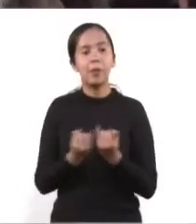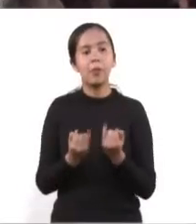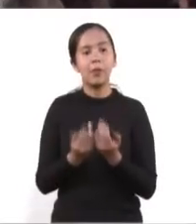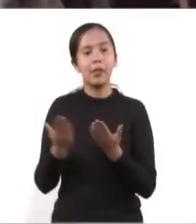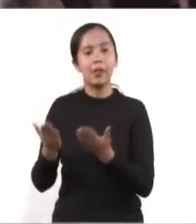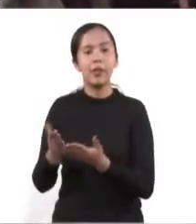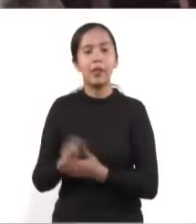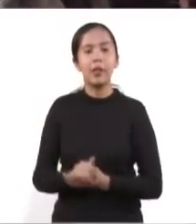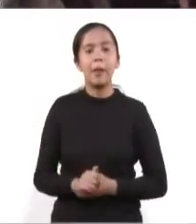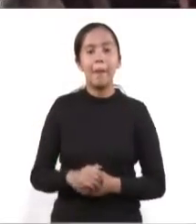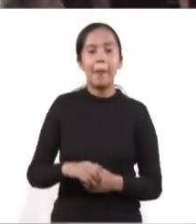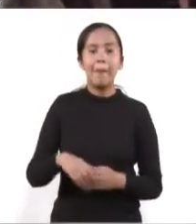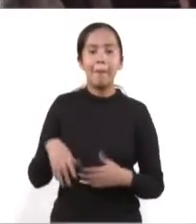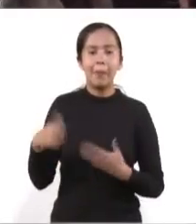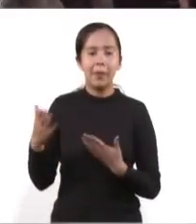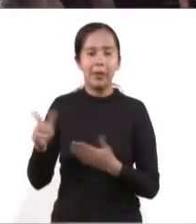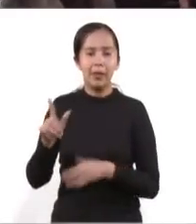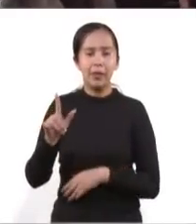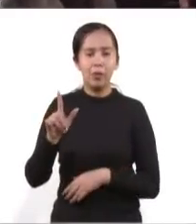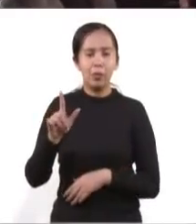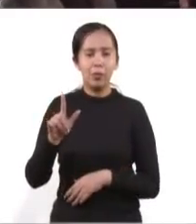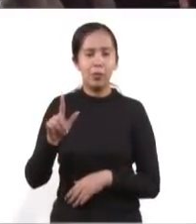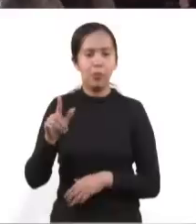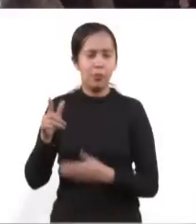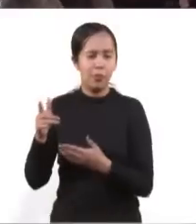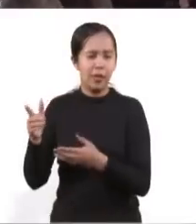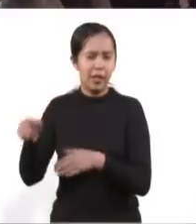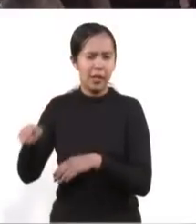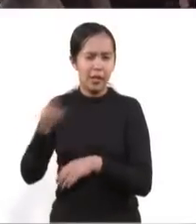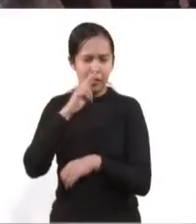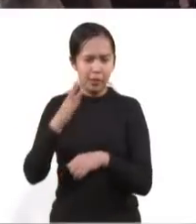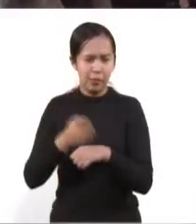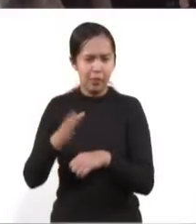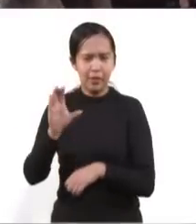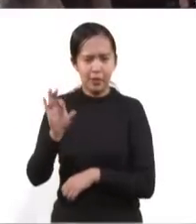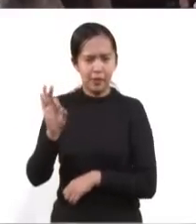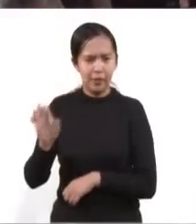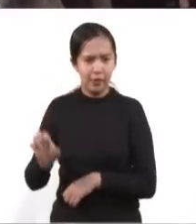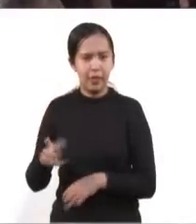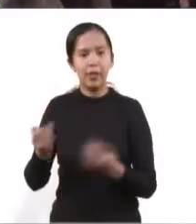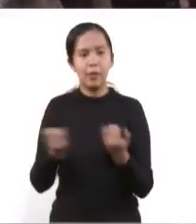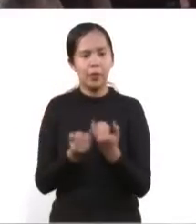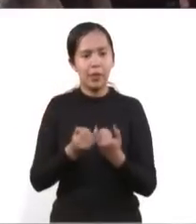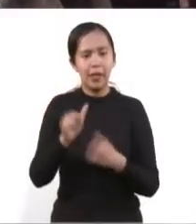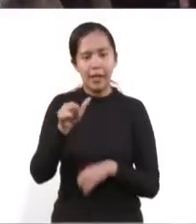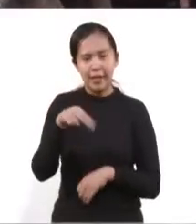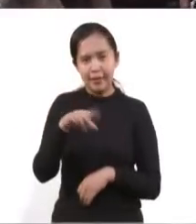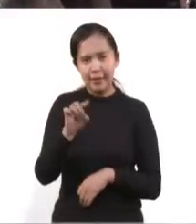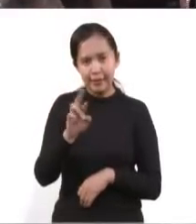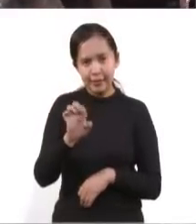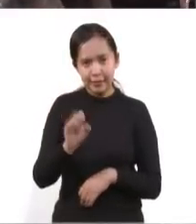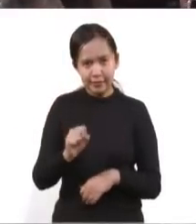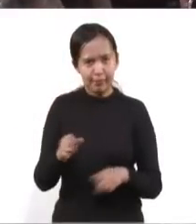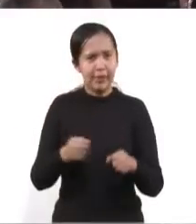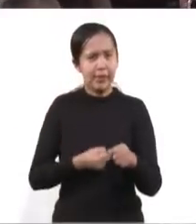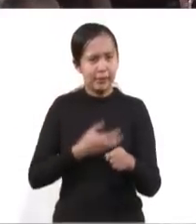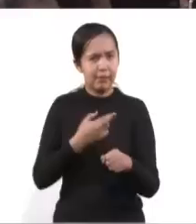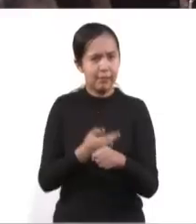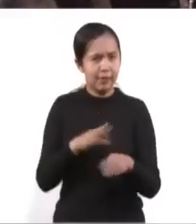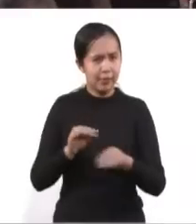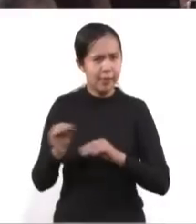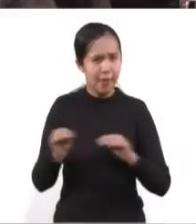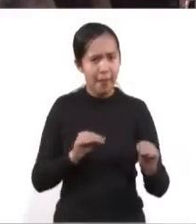Barle Díaz, director general de la Comisión Federal de Electricidad, maestro Andrés Layuz, secretario de Movilidad,